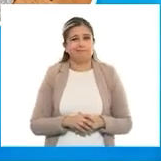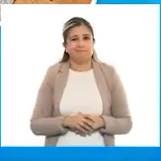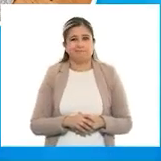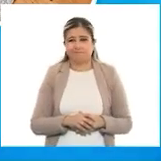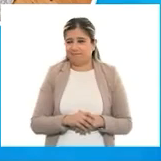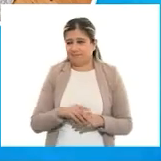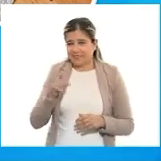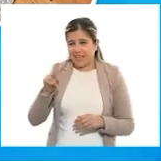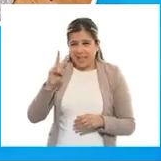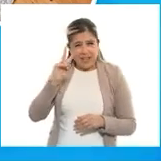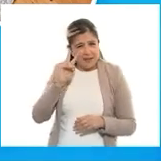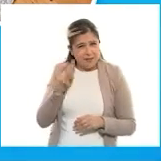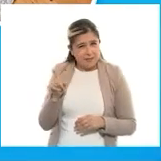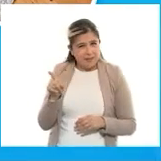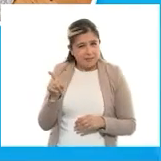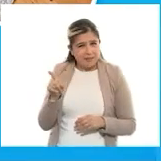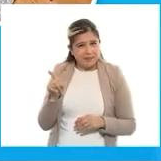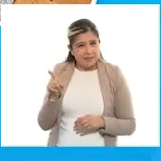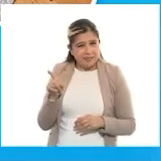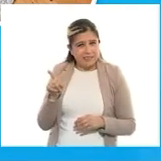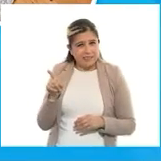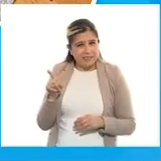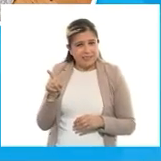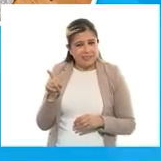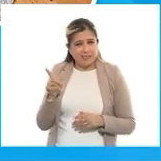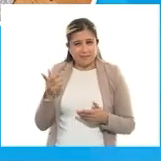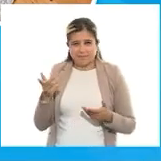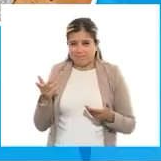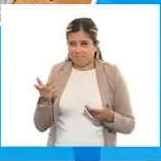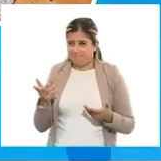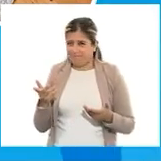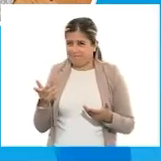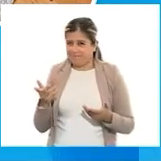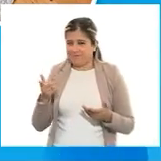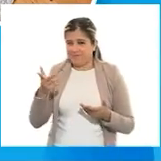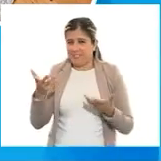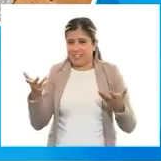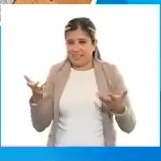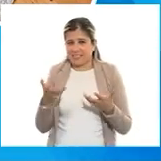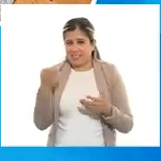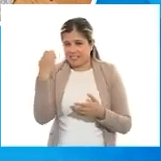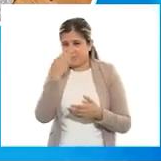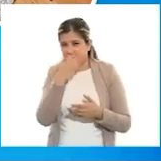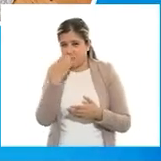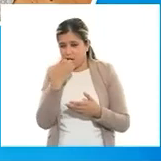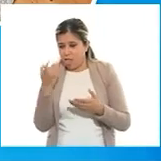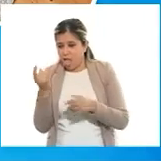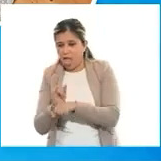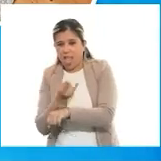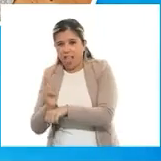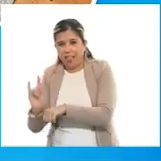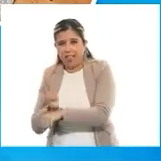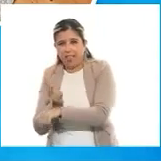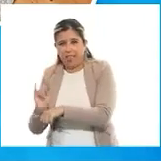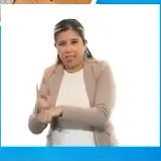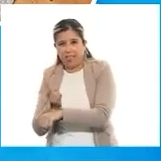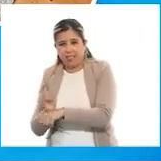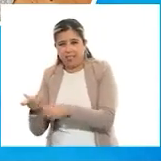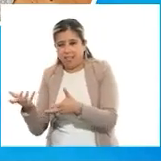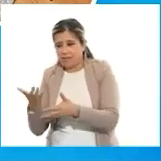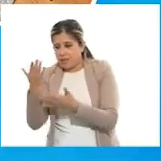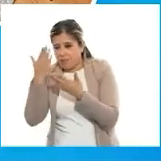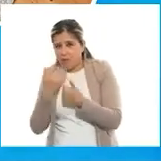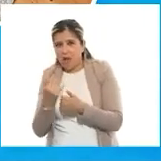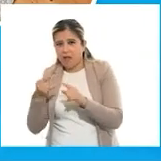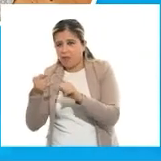Pues ahí podemos ver que, pues que lo que tenía que hacer de la escuela no lo hizo, porque este ve ahí todo incompleto,